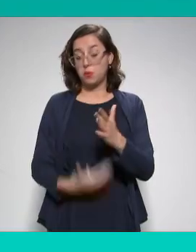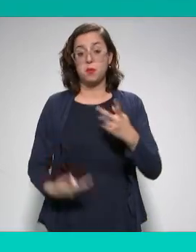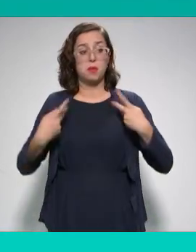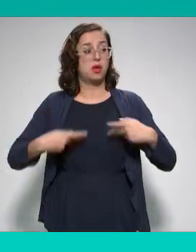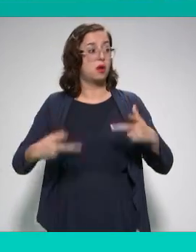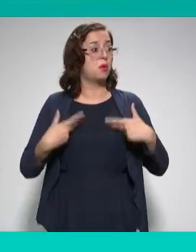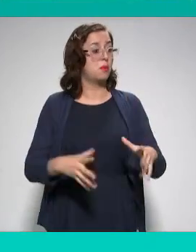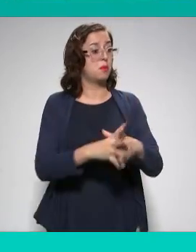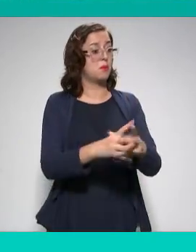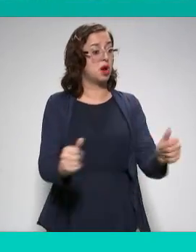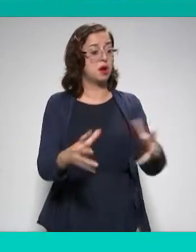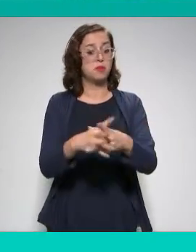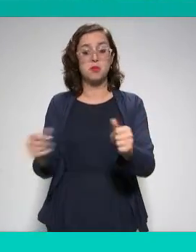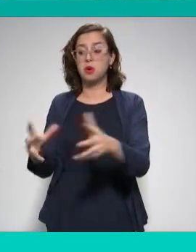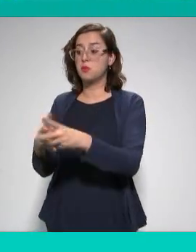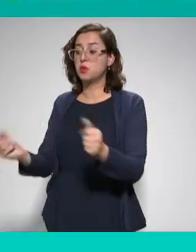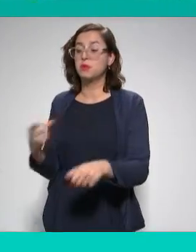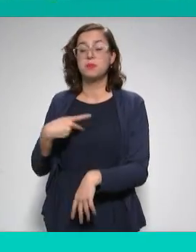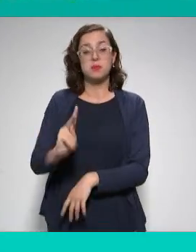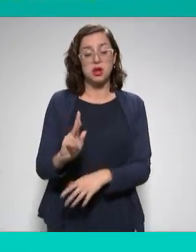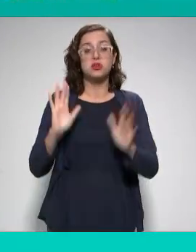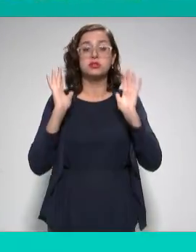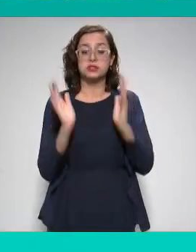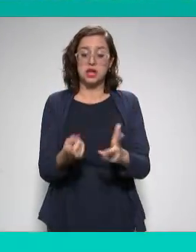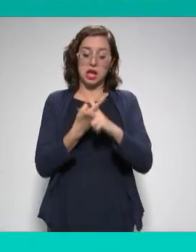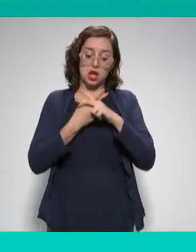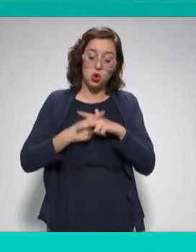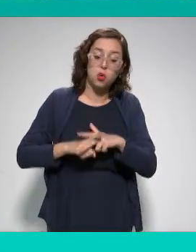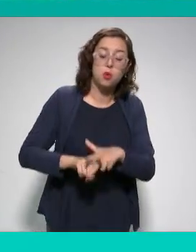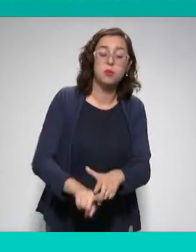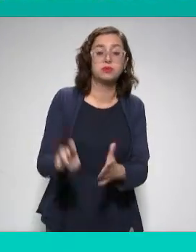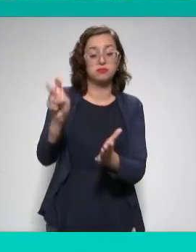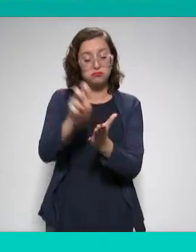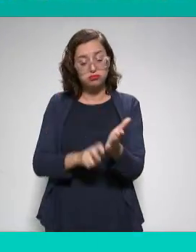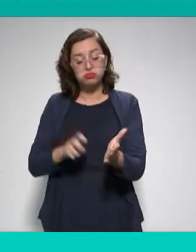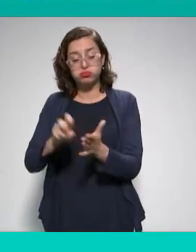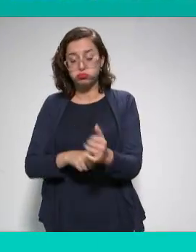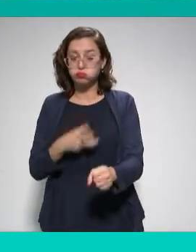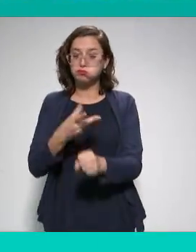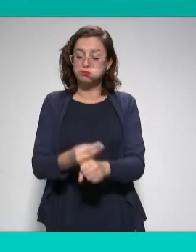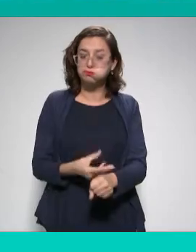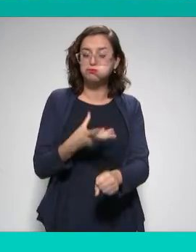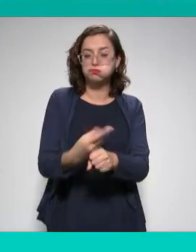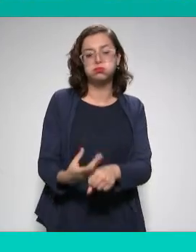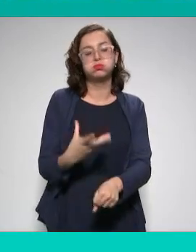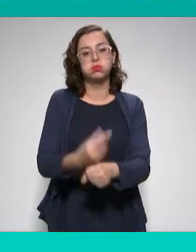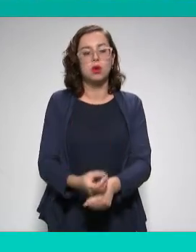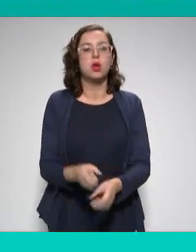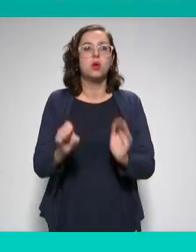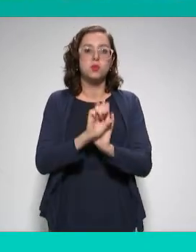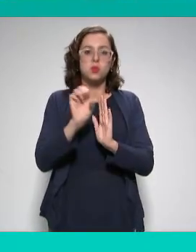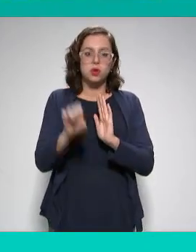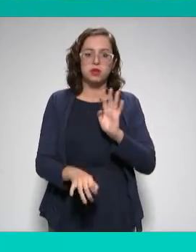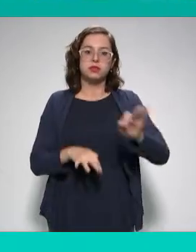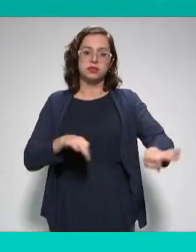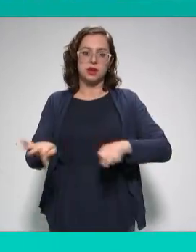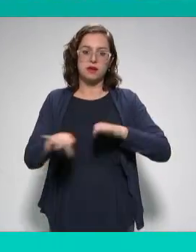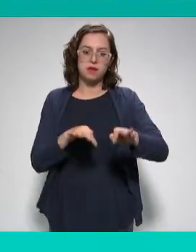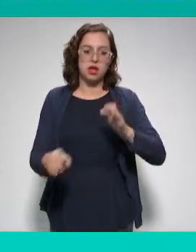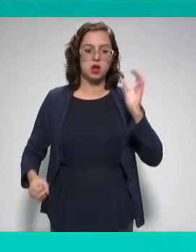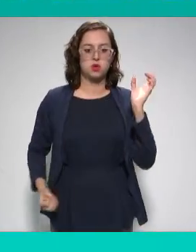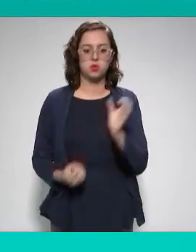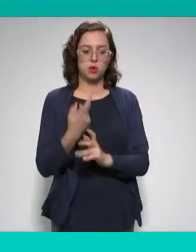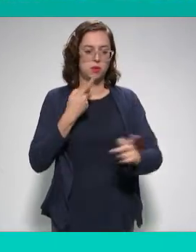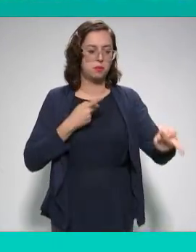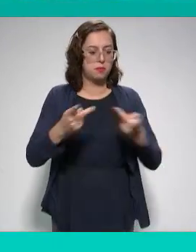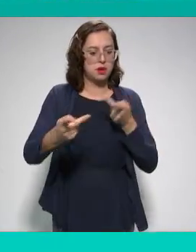pero que se han comenzado a tomar medidas para dar respuesta a la misma pues por ejemplo se trabaja en la creación de planes